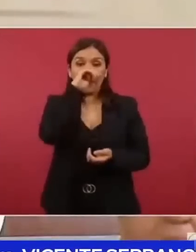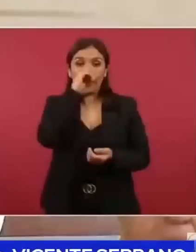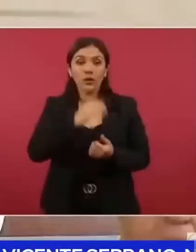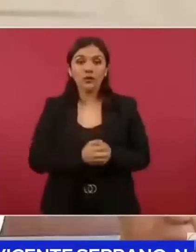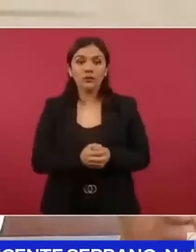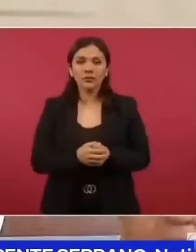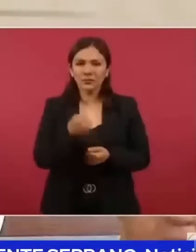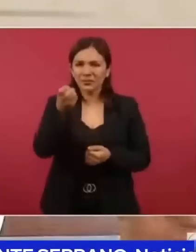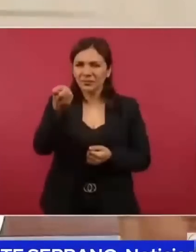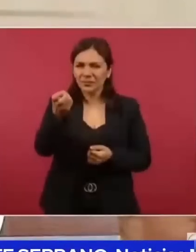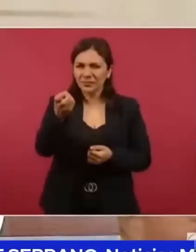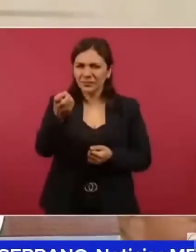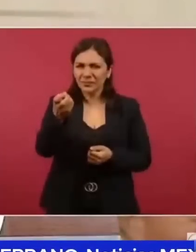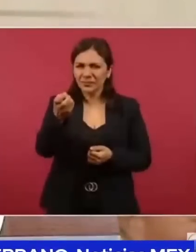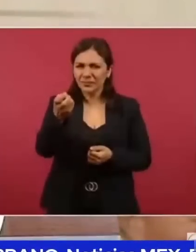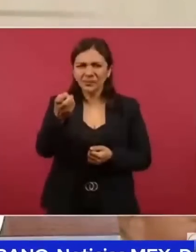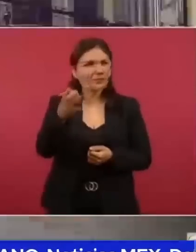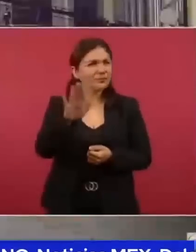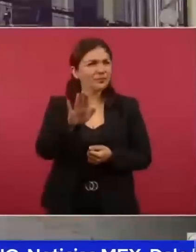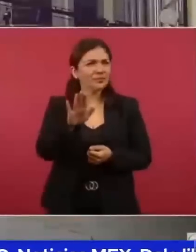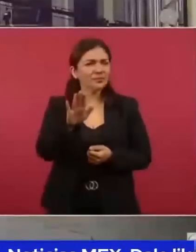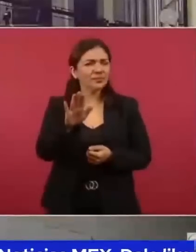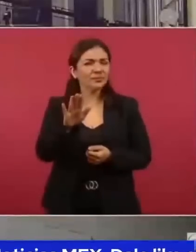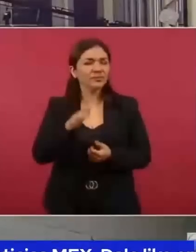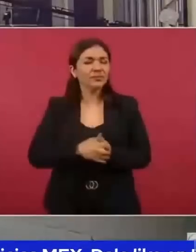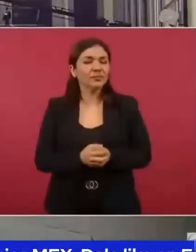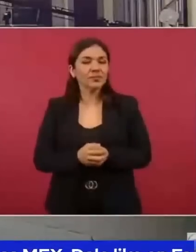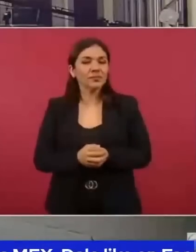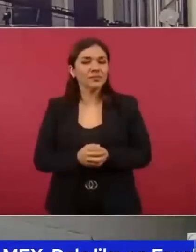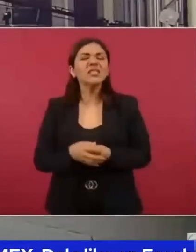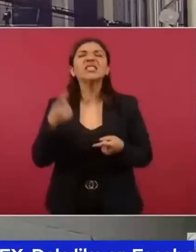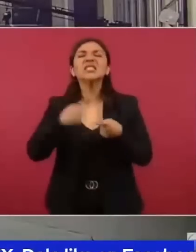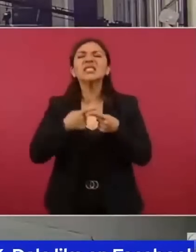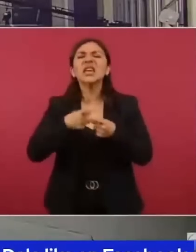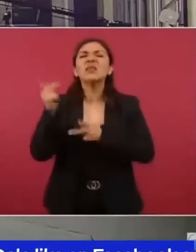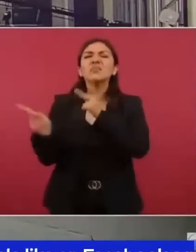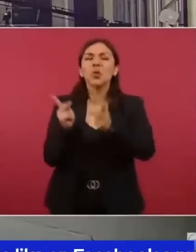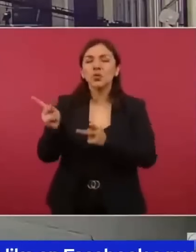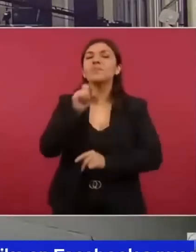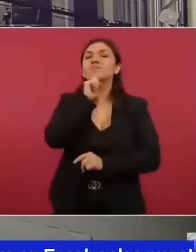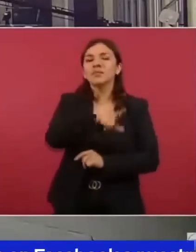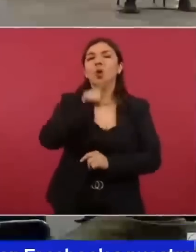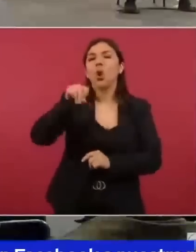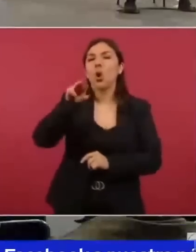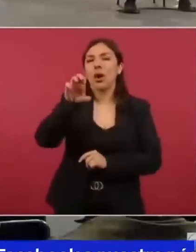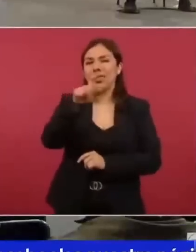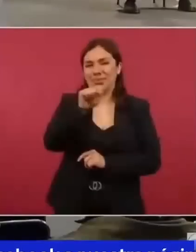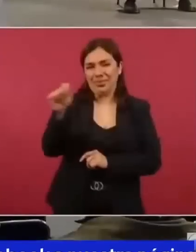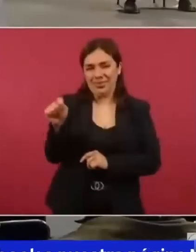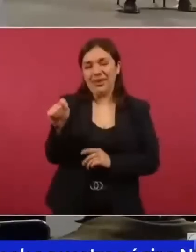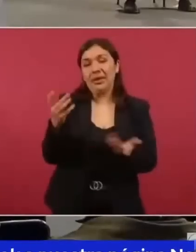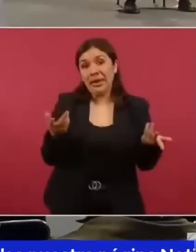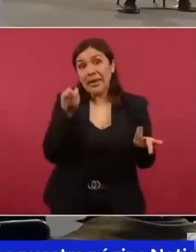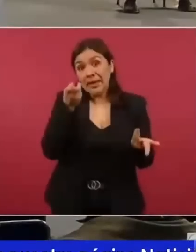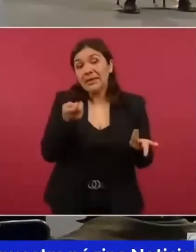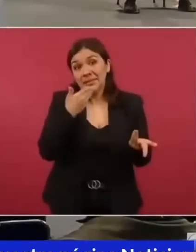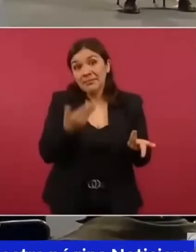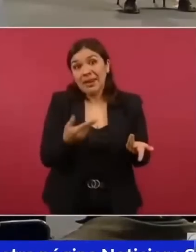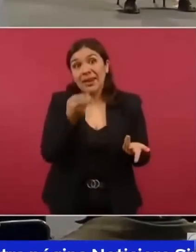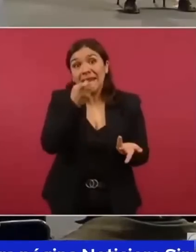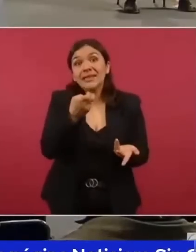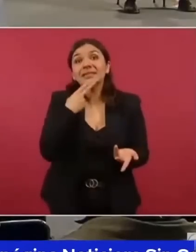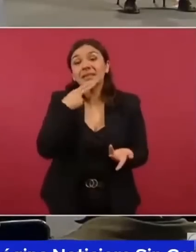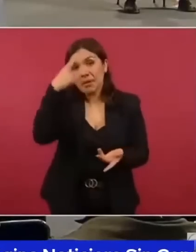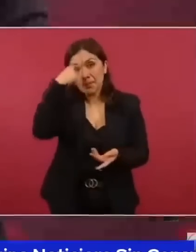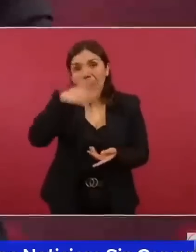¿ese fue el que le preguntó? No, fue Loret. No. ¿Quién fue? Loret. Ah, fue Loret. Sería bueno porque esto ayuda mucho a